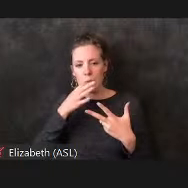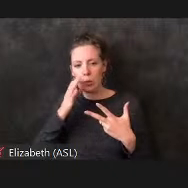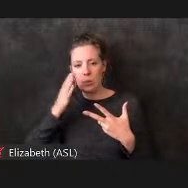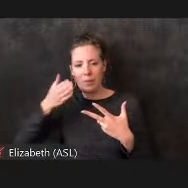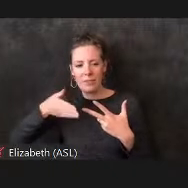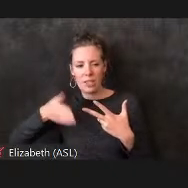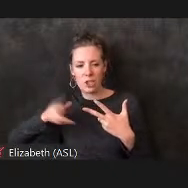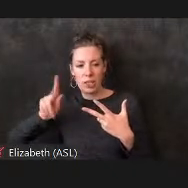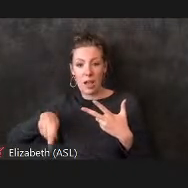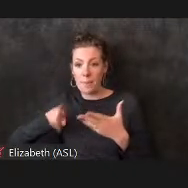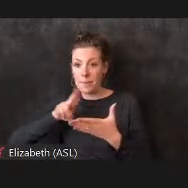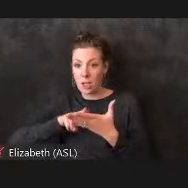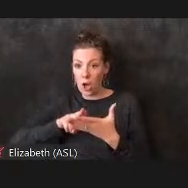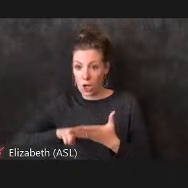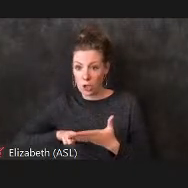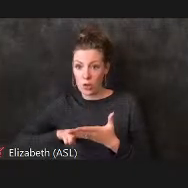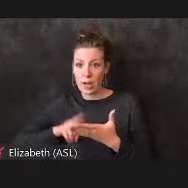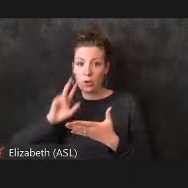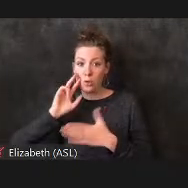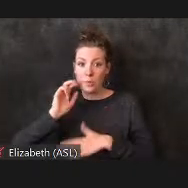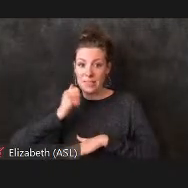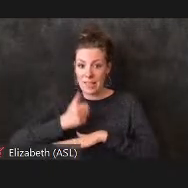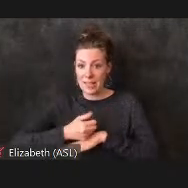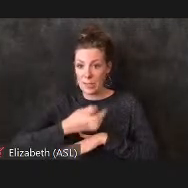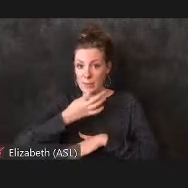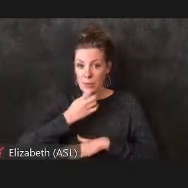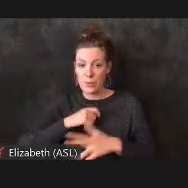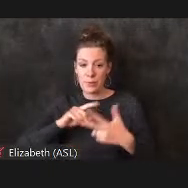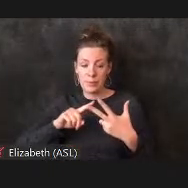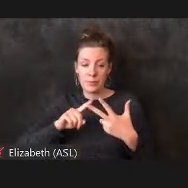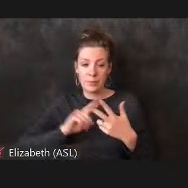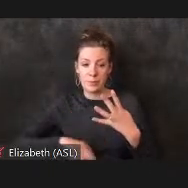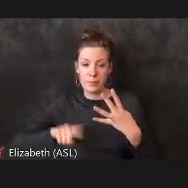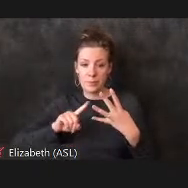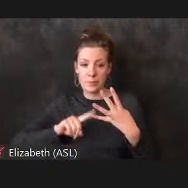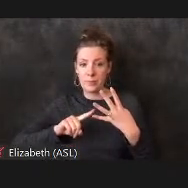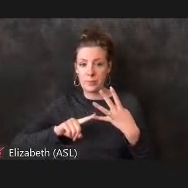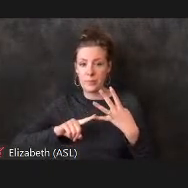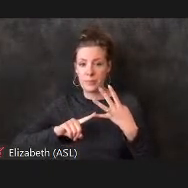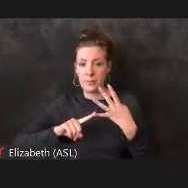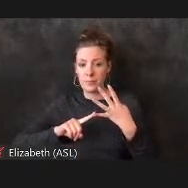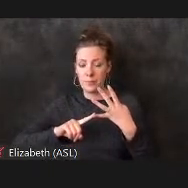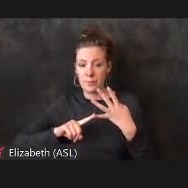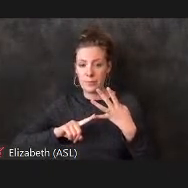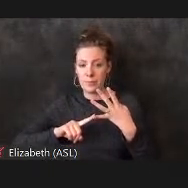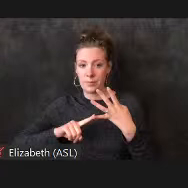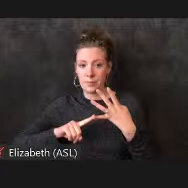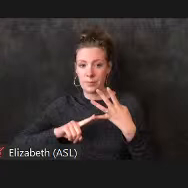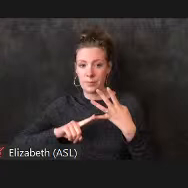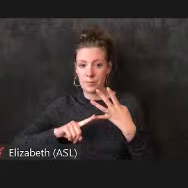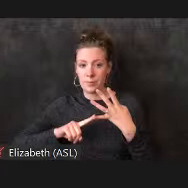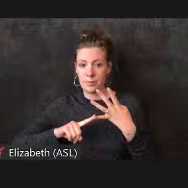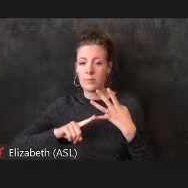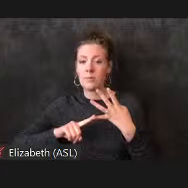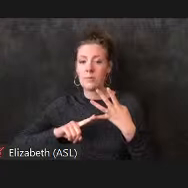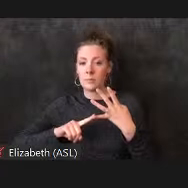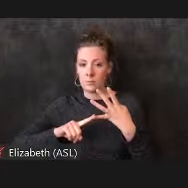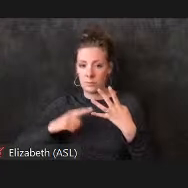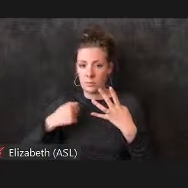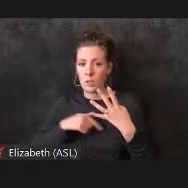al Laboratorio de Salud Público, AMR, Fire Agency, la Clínica de Fuego